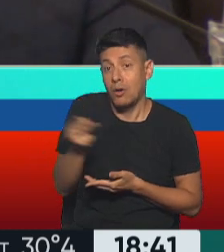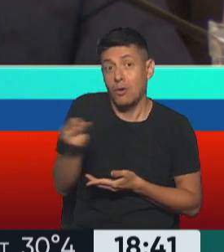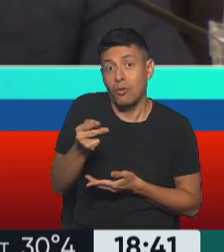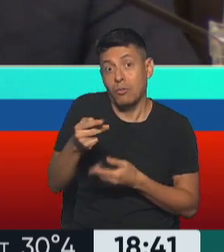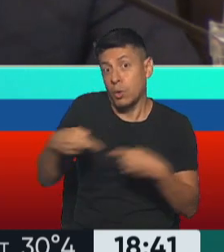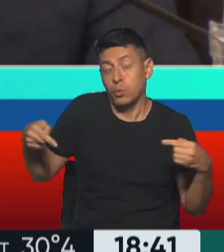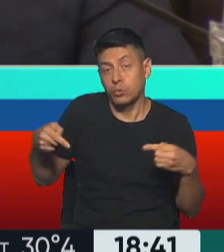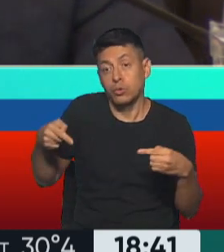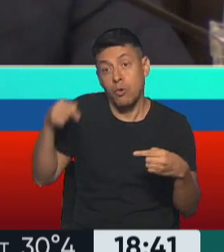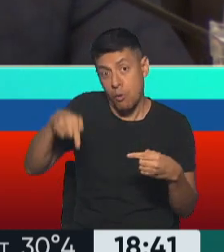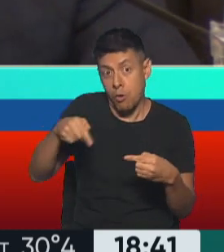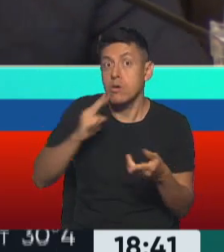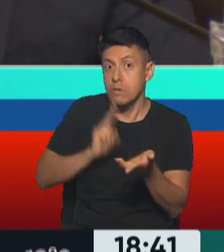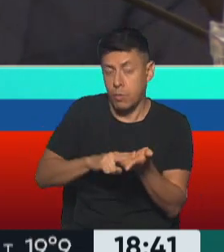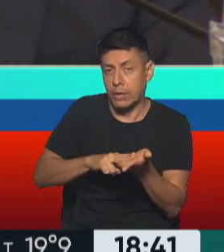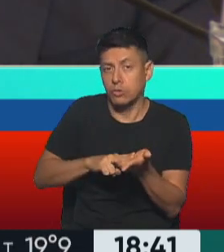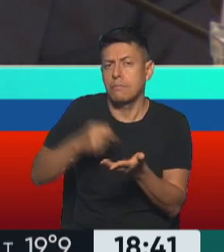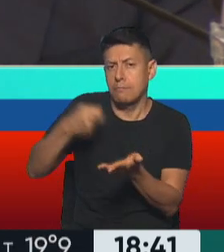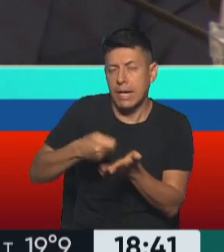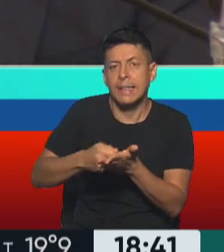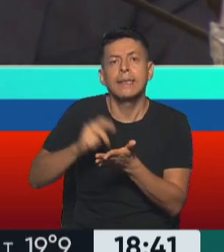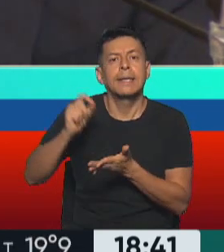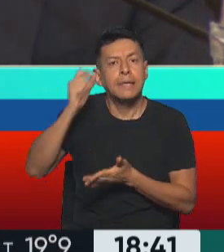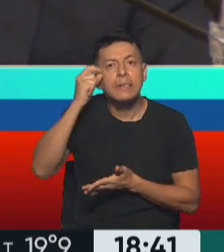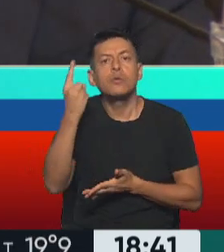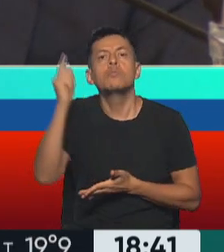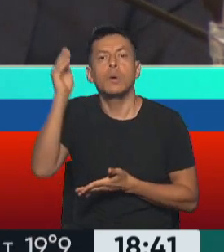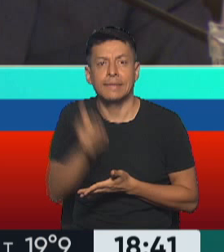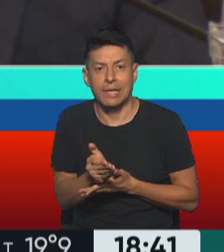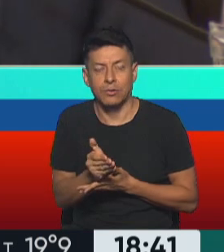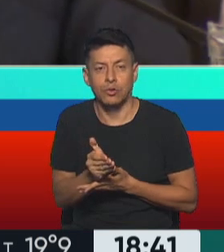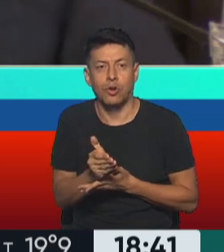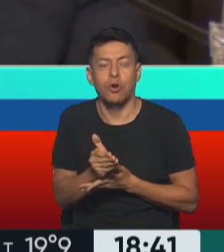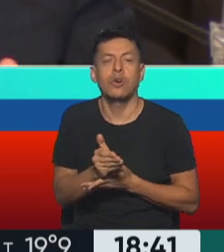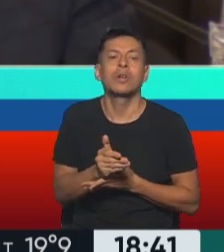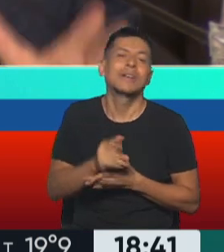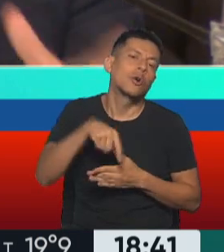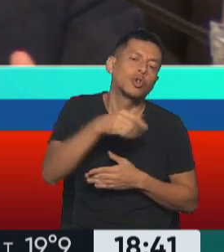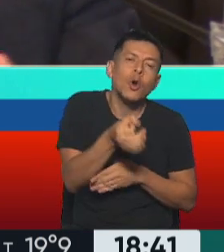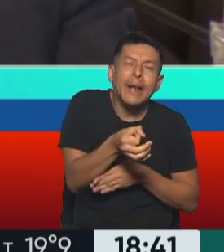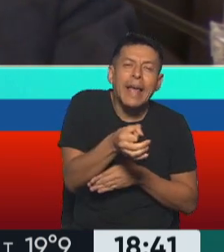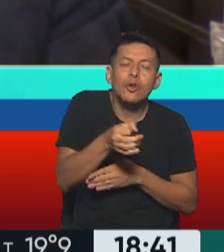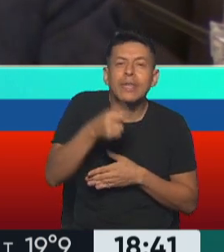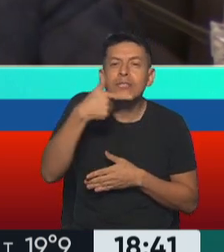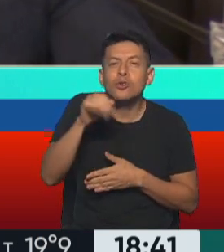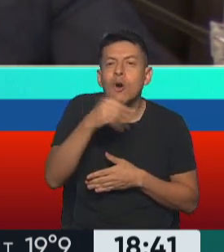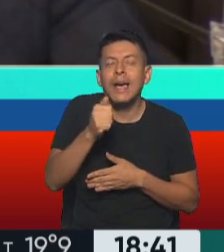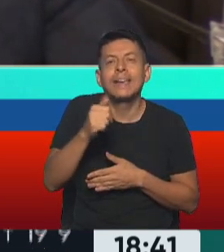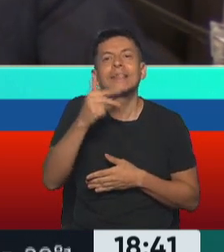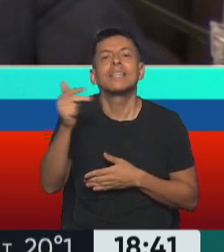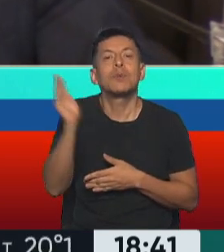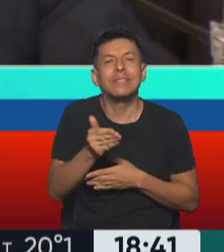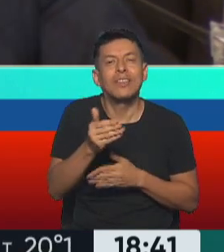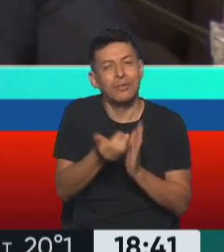que hoy tributan como retenciones un 31%, a diferencia del grano de soja que se les cobra por retenciones un 33%, y la